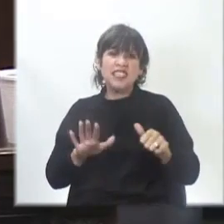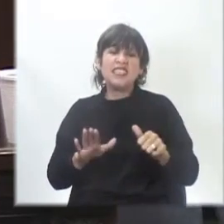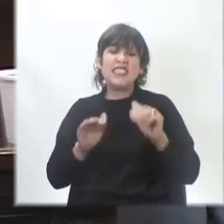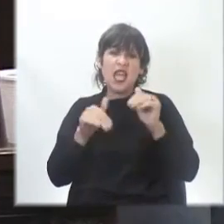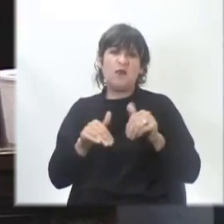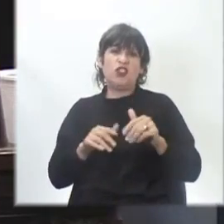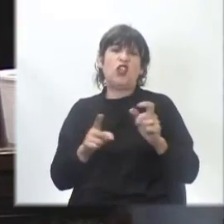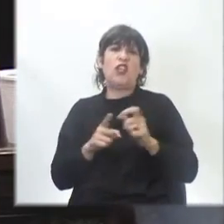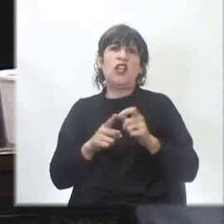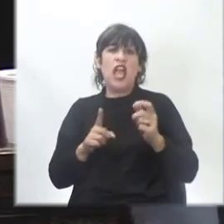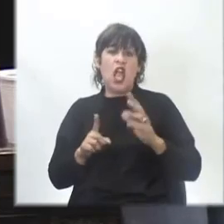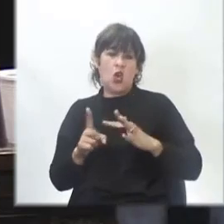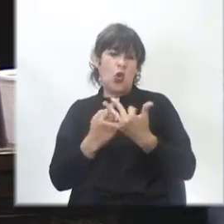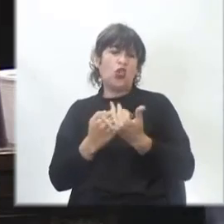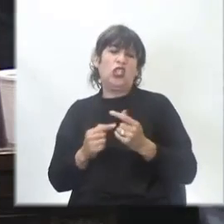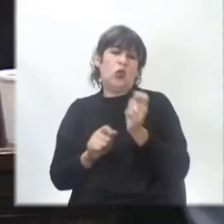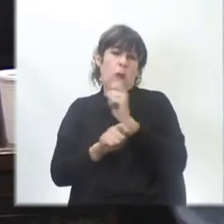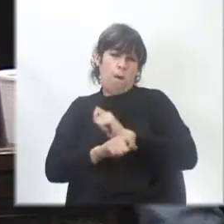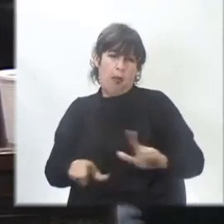social y económico muchísimo peor,